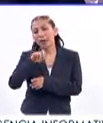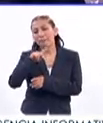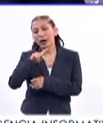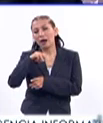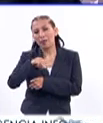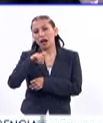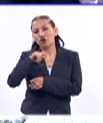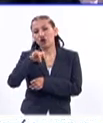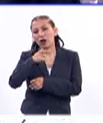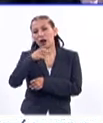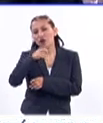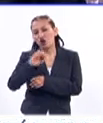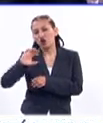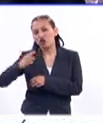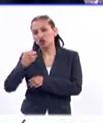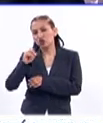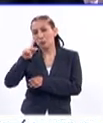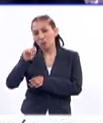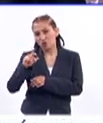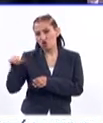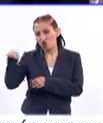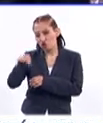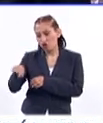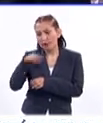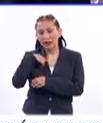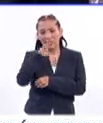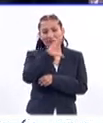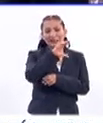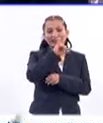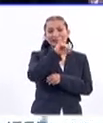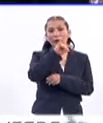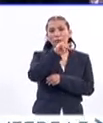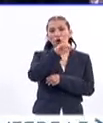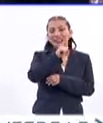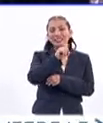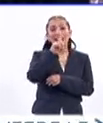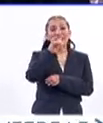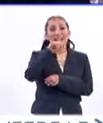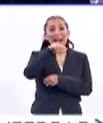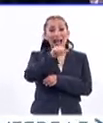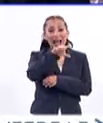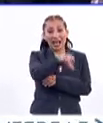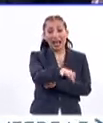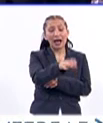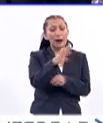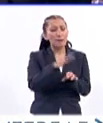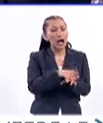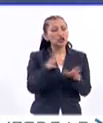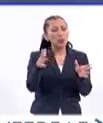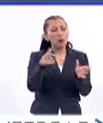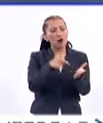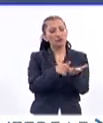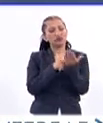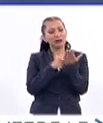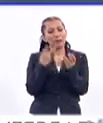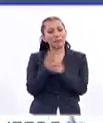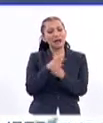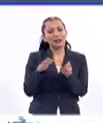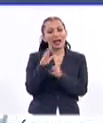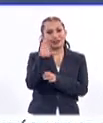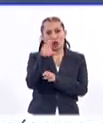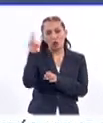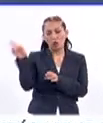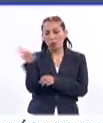Chopo, digamos en esta zona de la ciudad, Sí. y en el Cinépolis Diana. El Cinépolis Diana es un poco un espejo de lo que va a ocurrir en